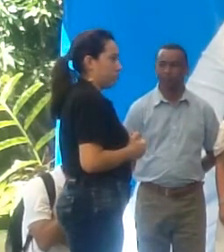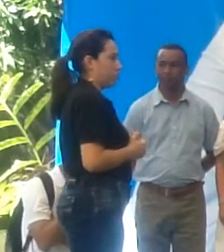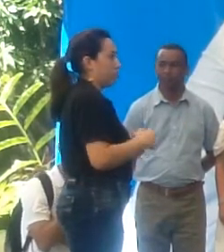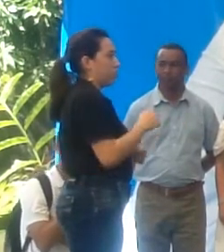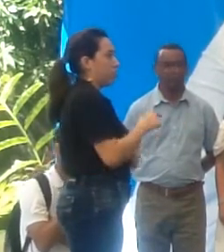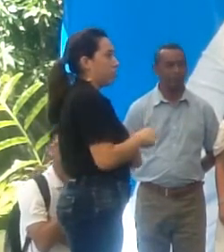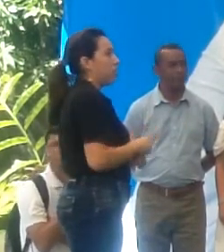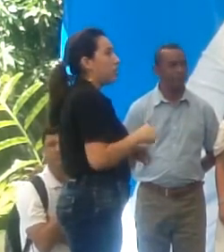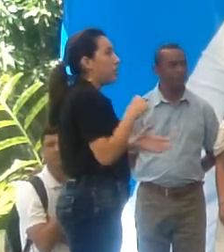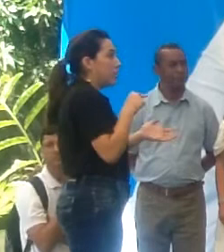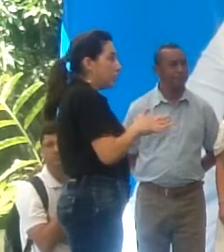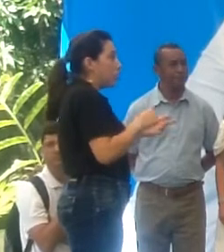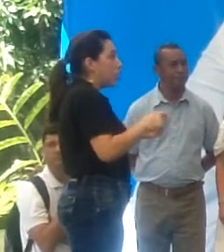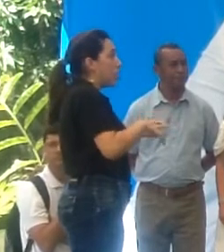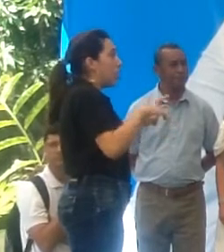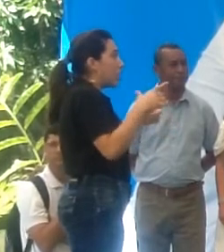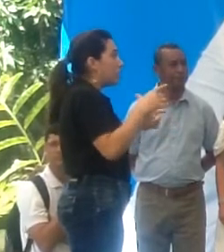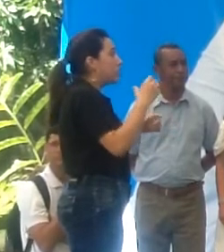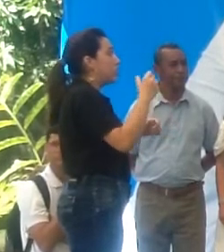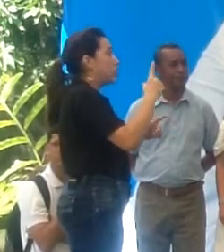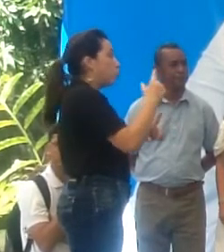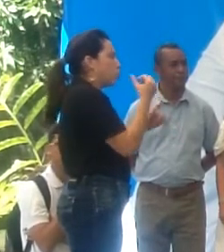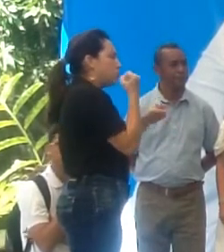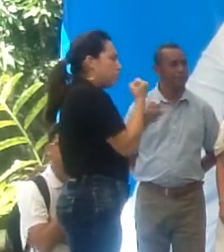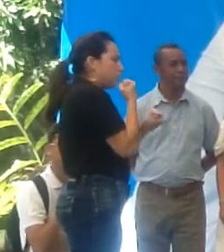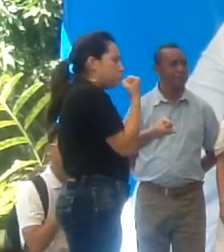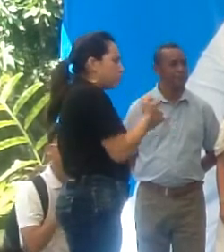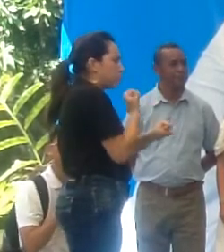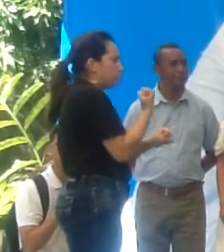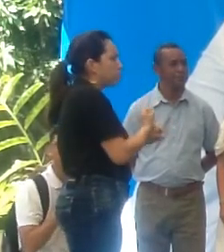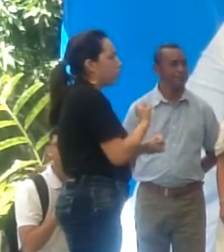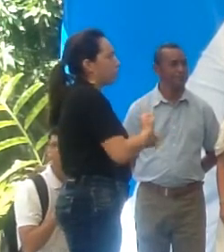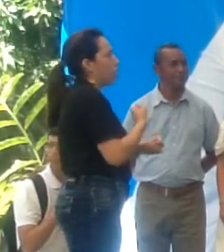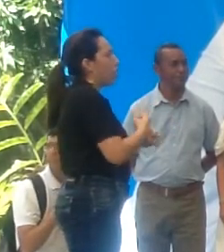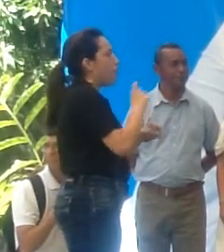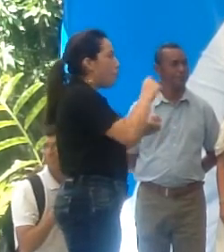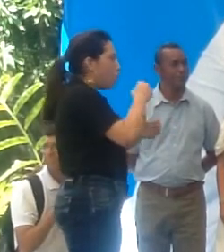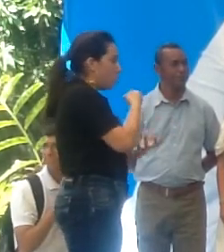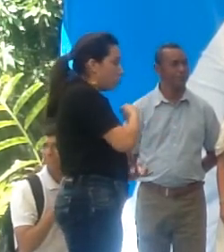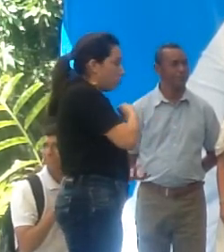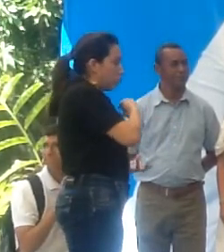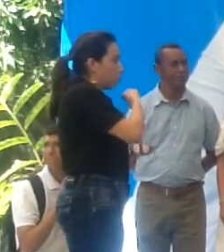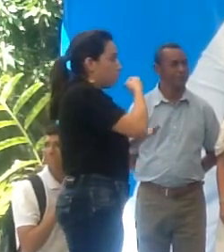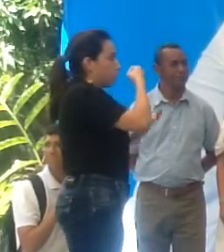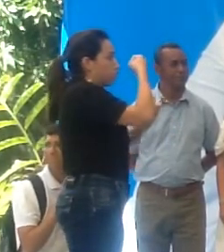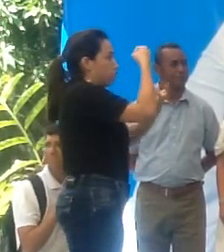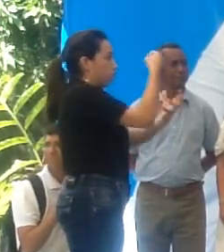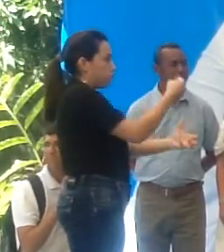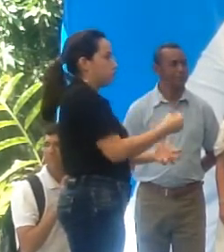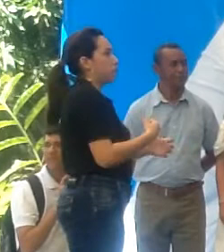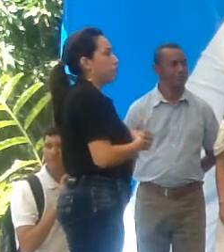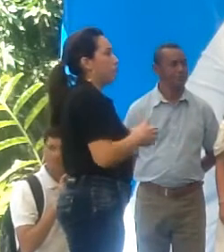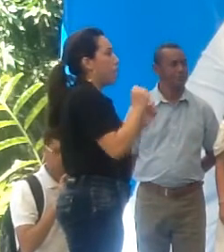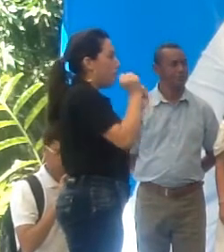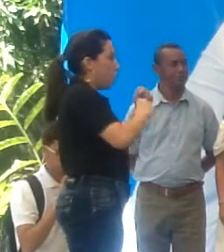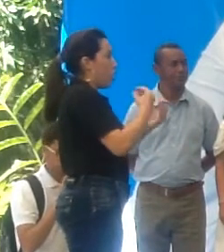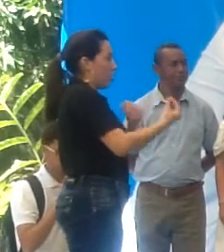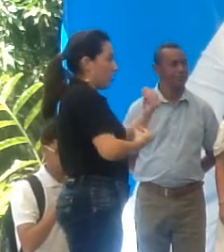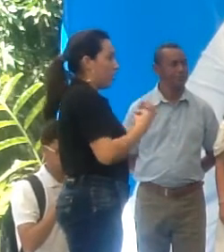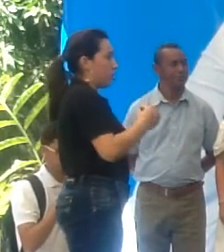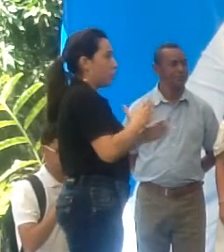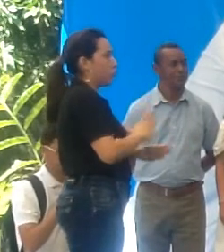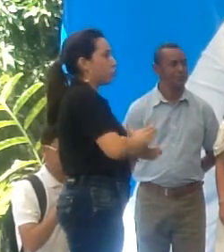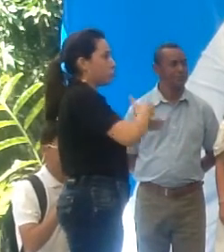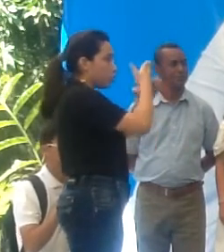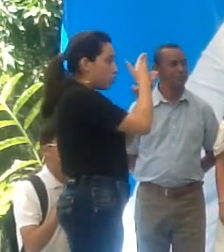hicimos una gran tarea para conseguir los recursos y se concretara la construcción